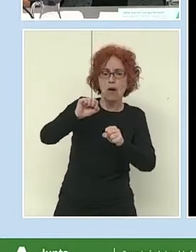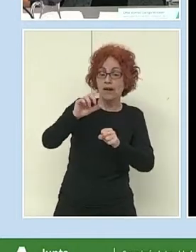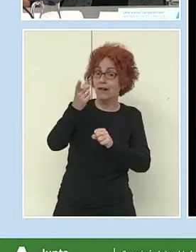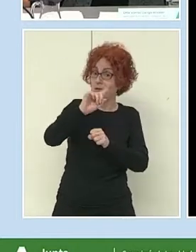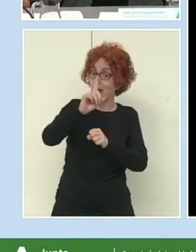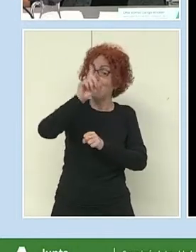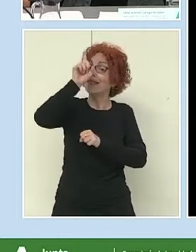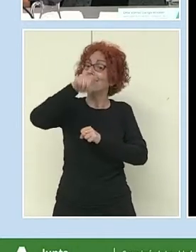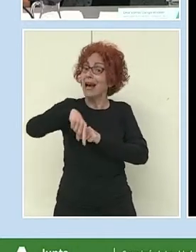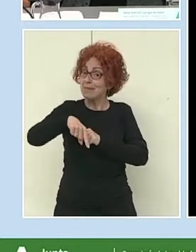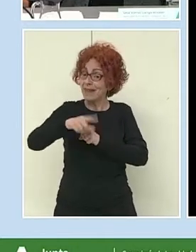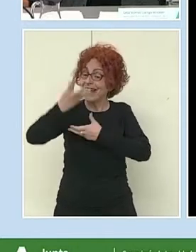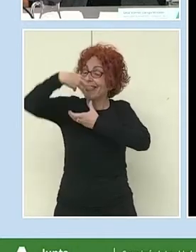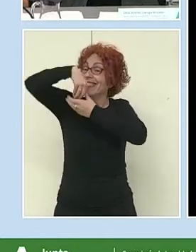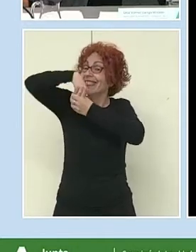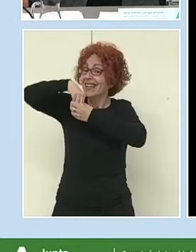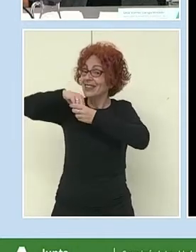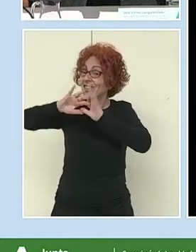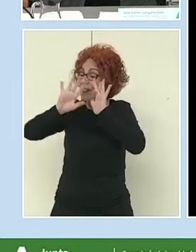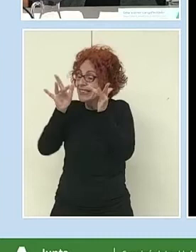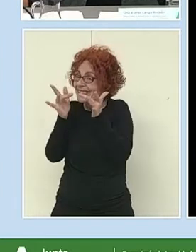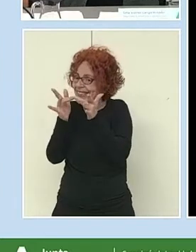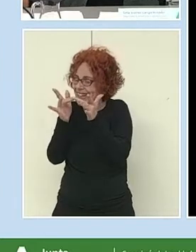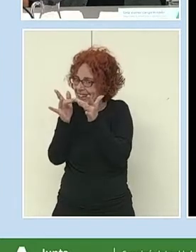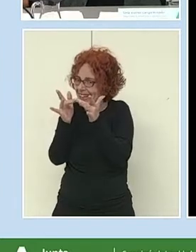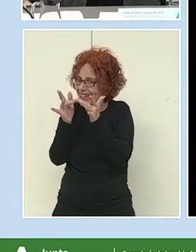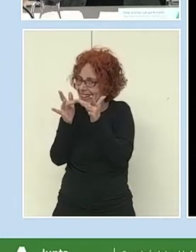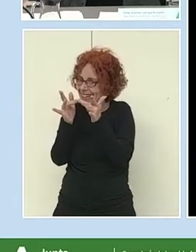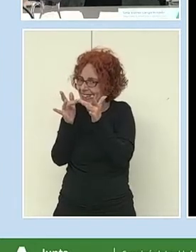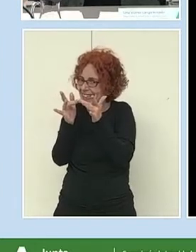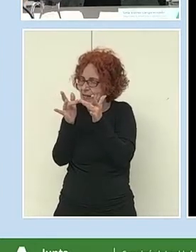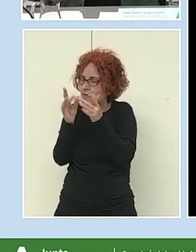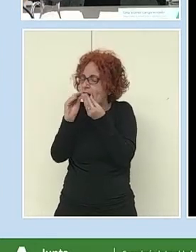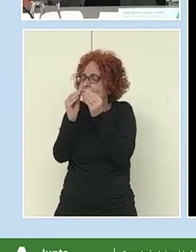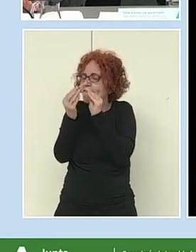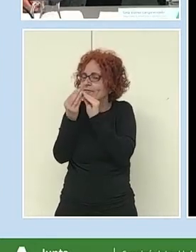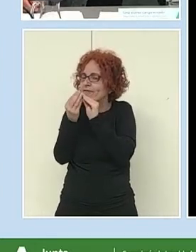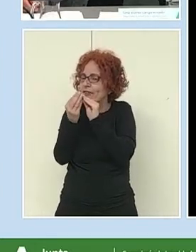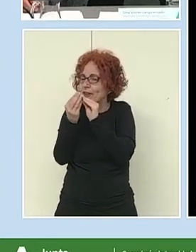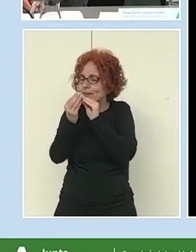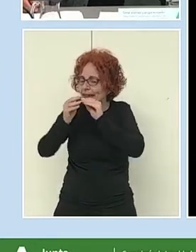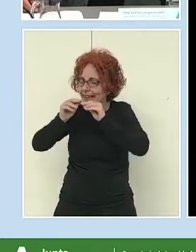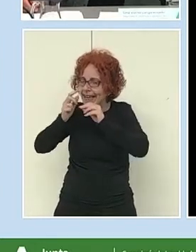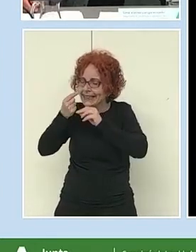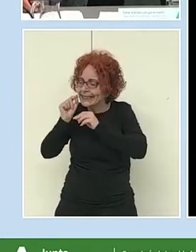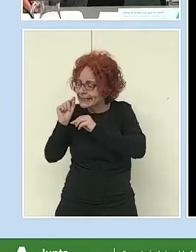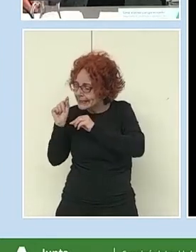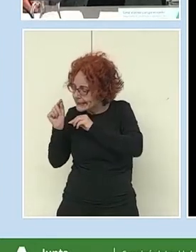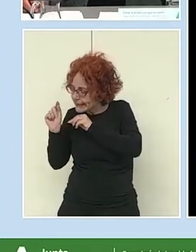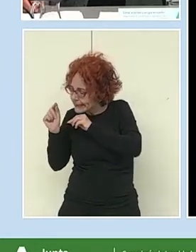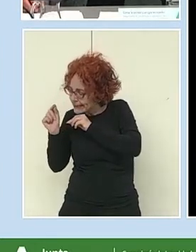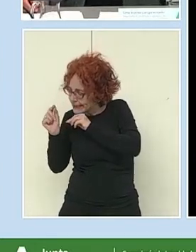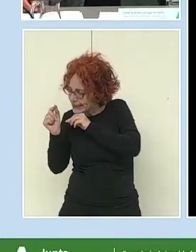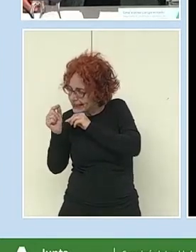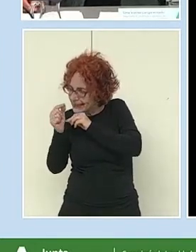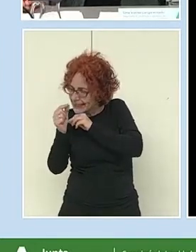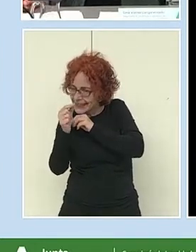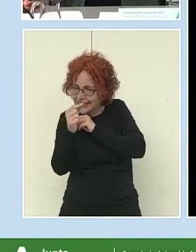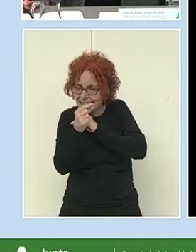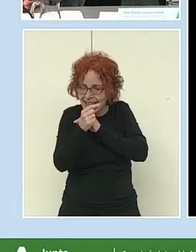también los ciberdelincuentes rusos, a modo de protesta, están